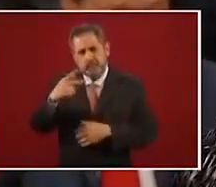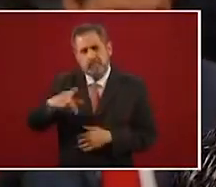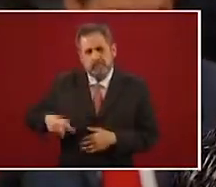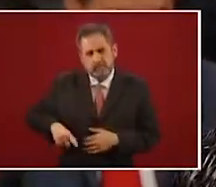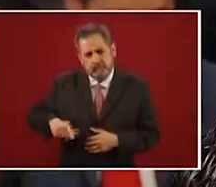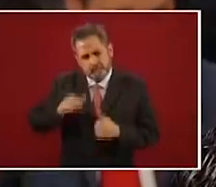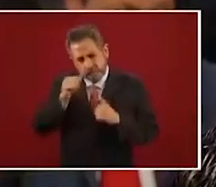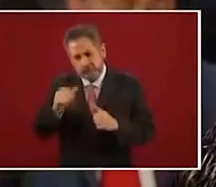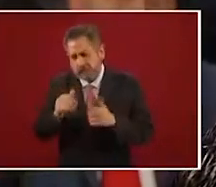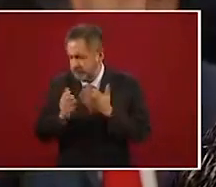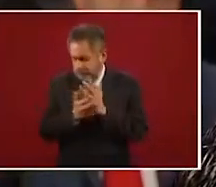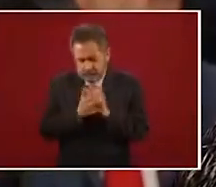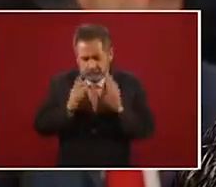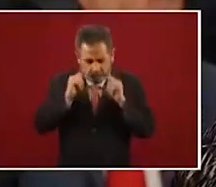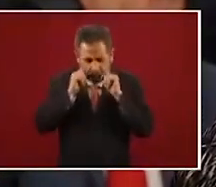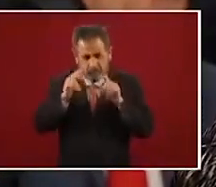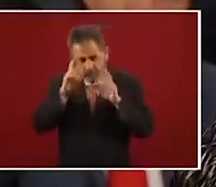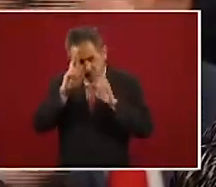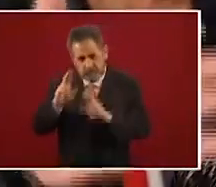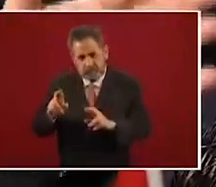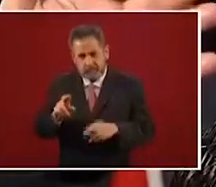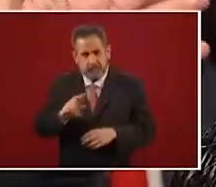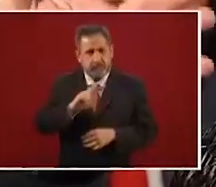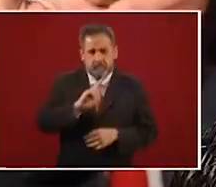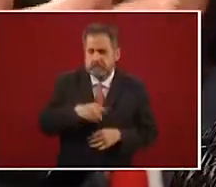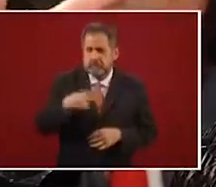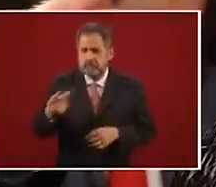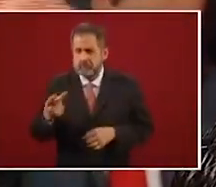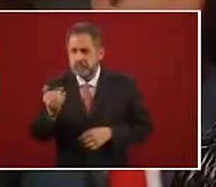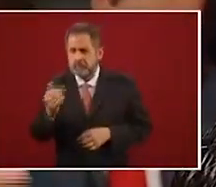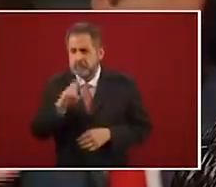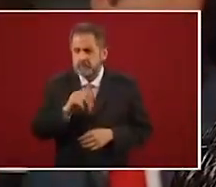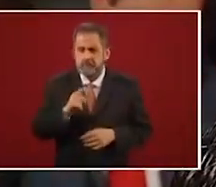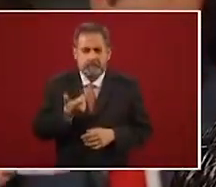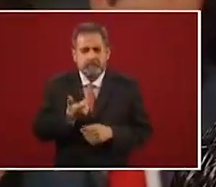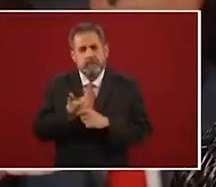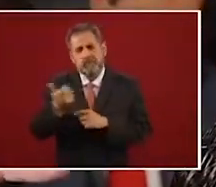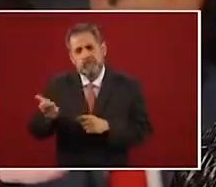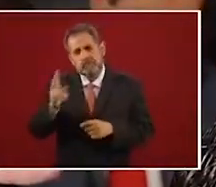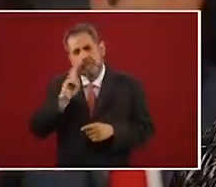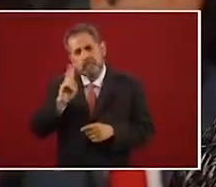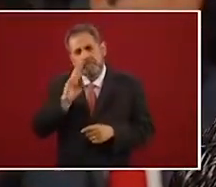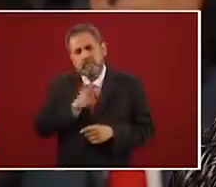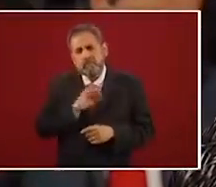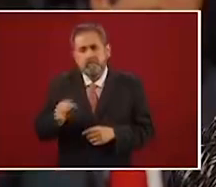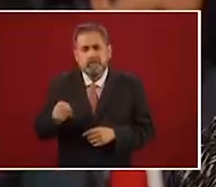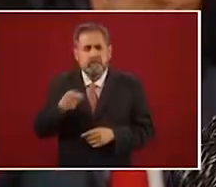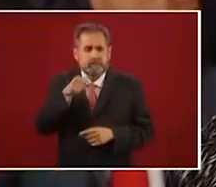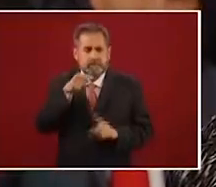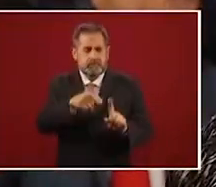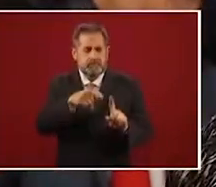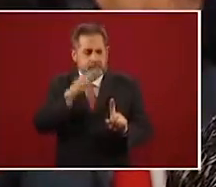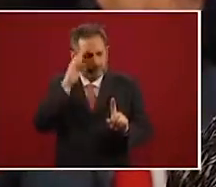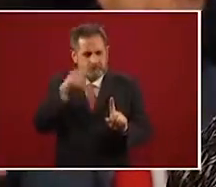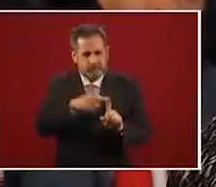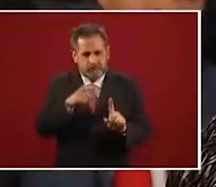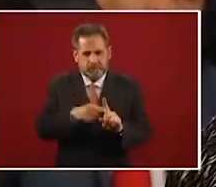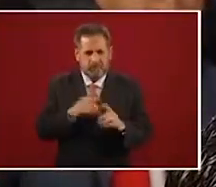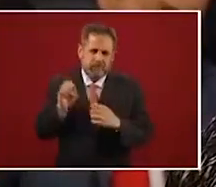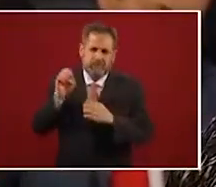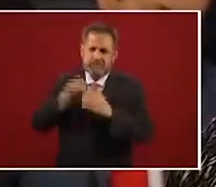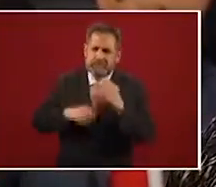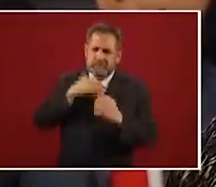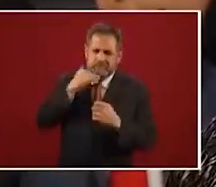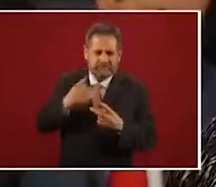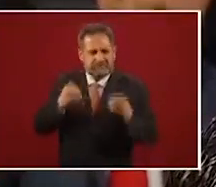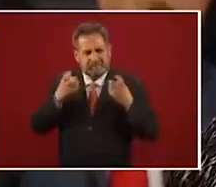gobierno, independientemente de que se les regrese ese dinero lo más pronto posible, y que este señor defraudador y